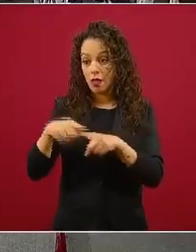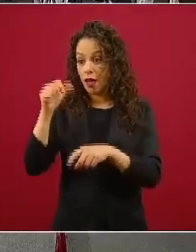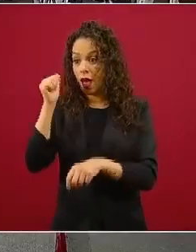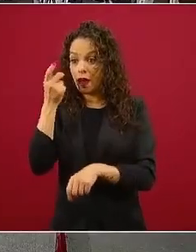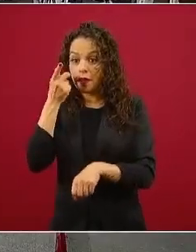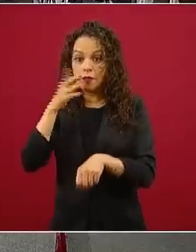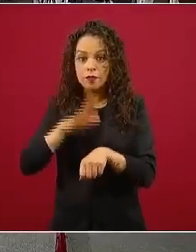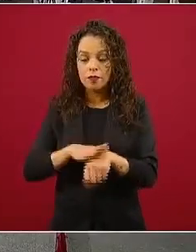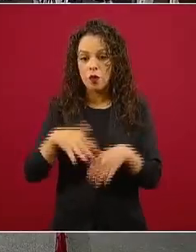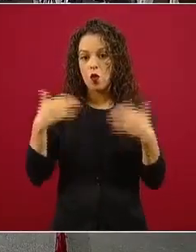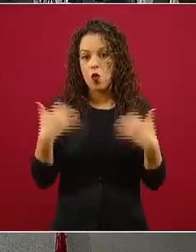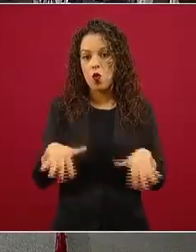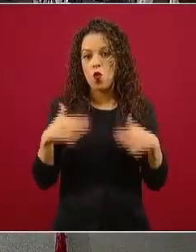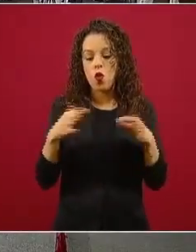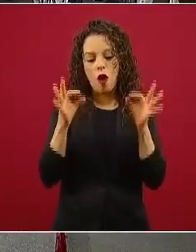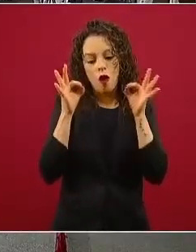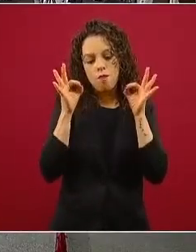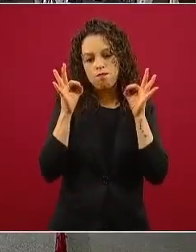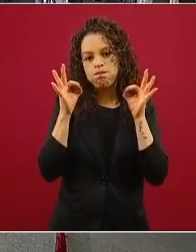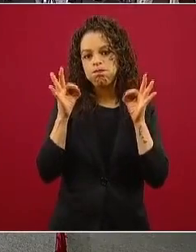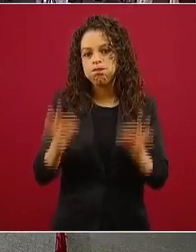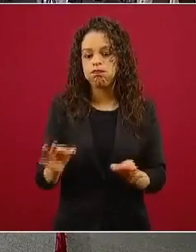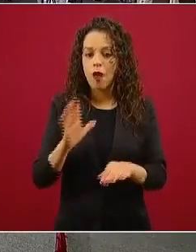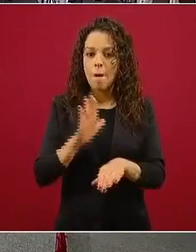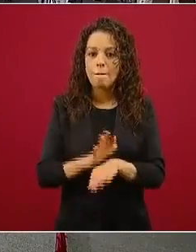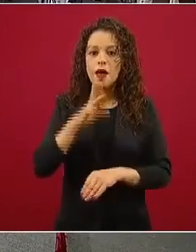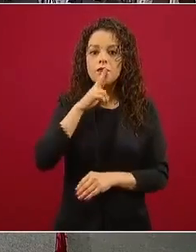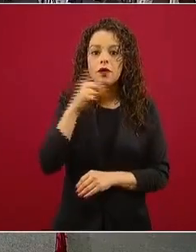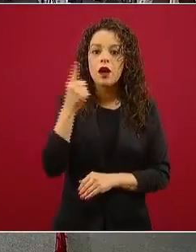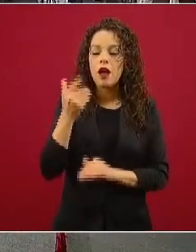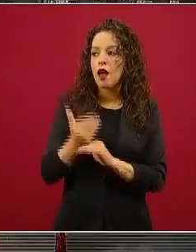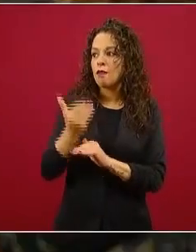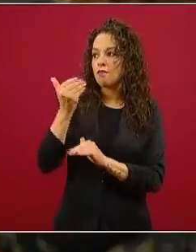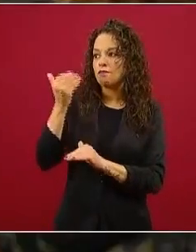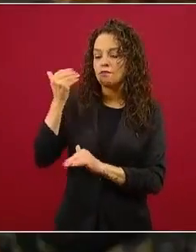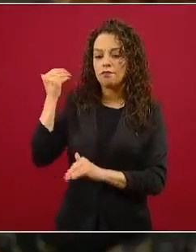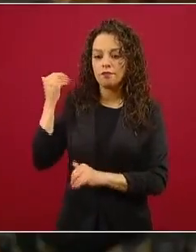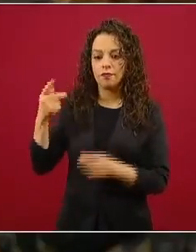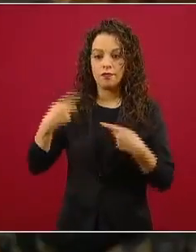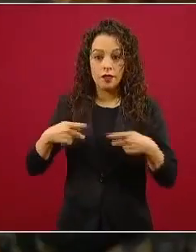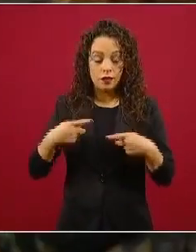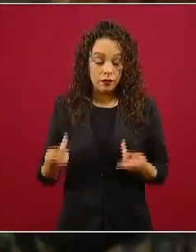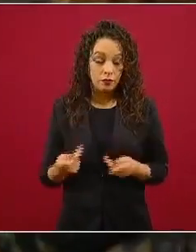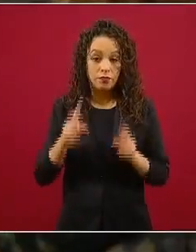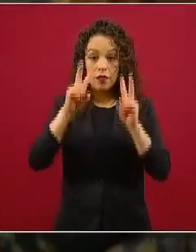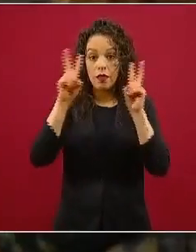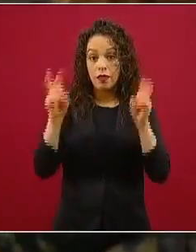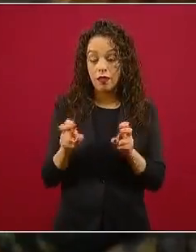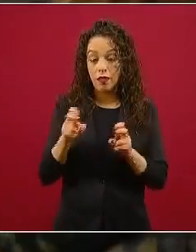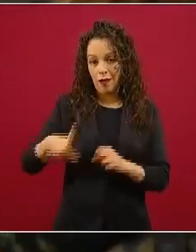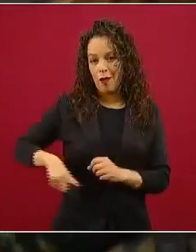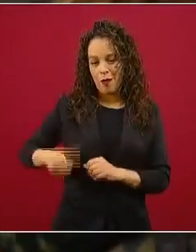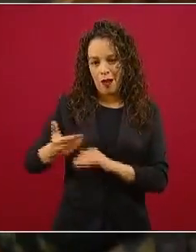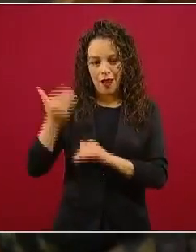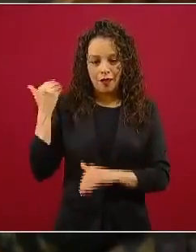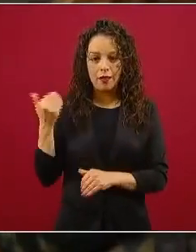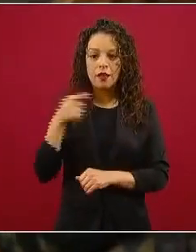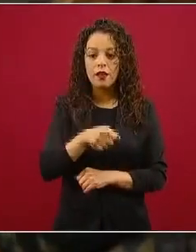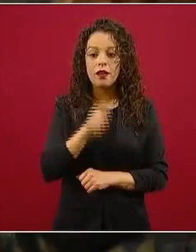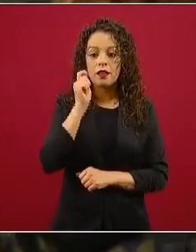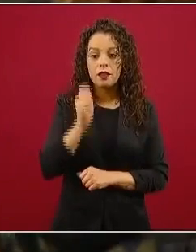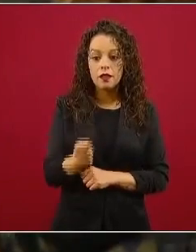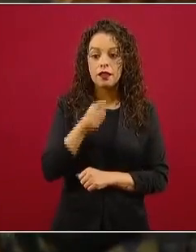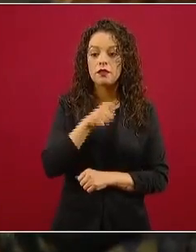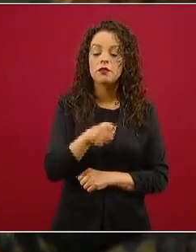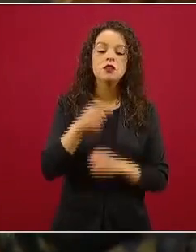administrativa en comparación a los otros gobiernos, en temas de salud, seguridad, inversión en infraestructura